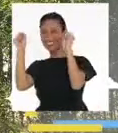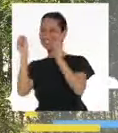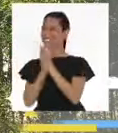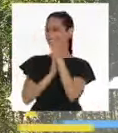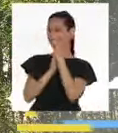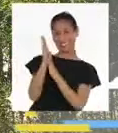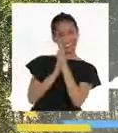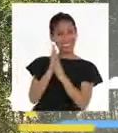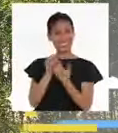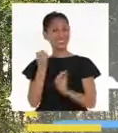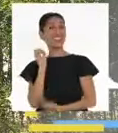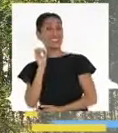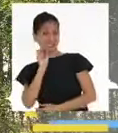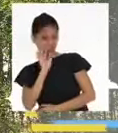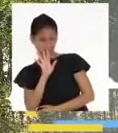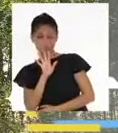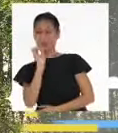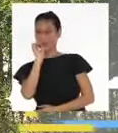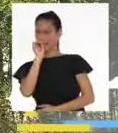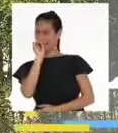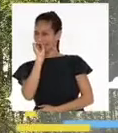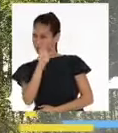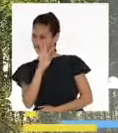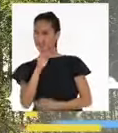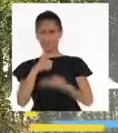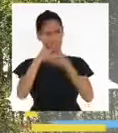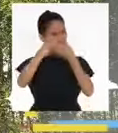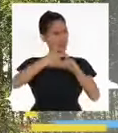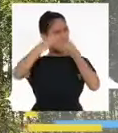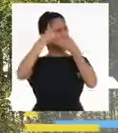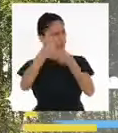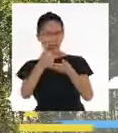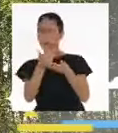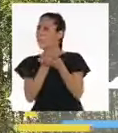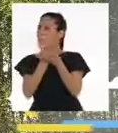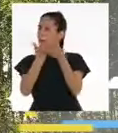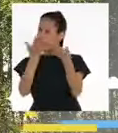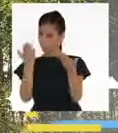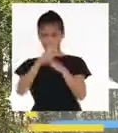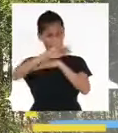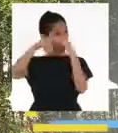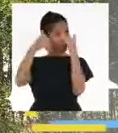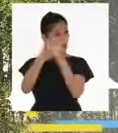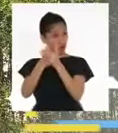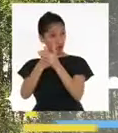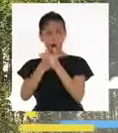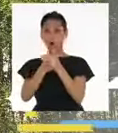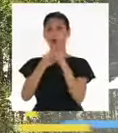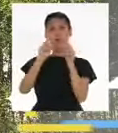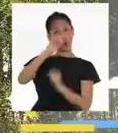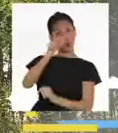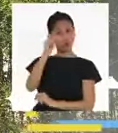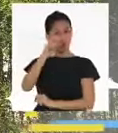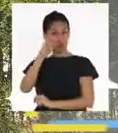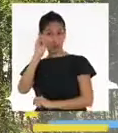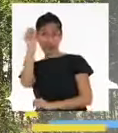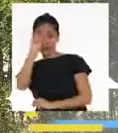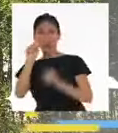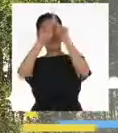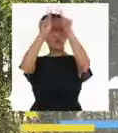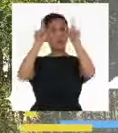Déjenme hablarles de algo que nos va a ayudar a representar los datos que hemos organizado en la tabla de